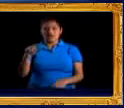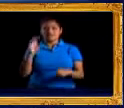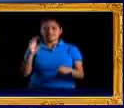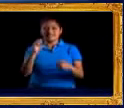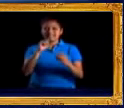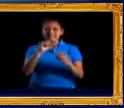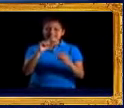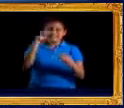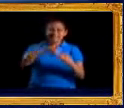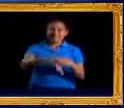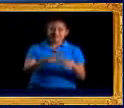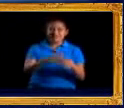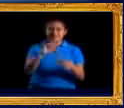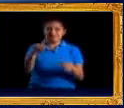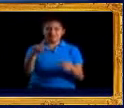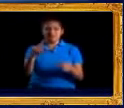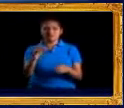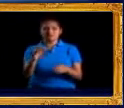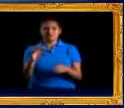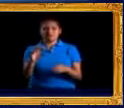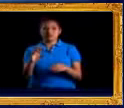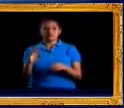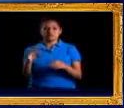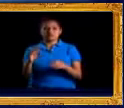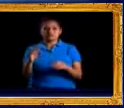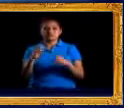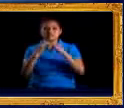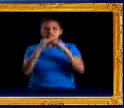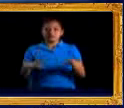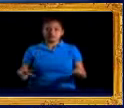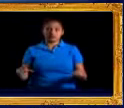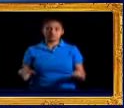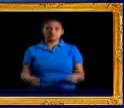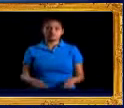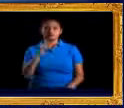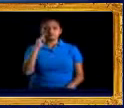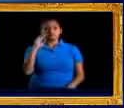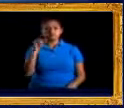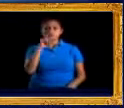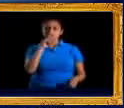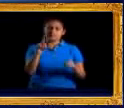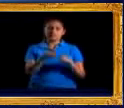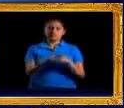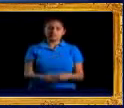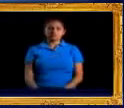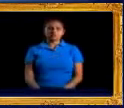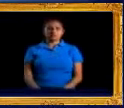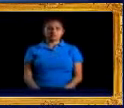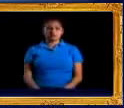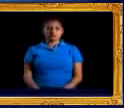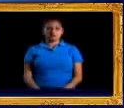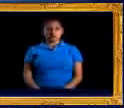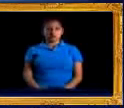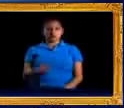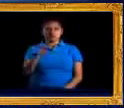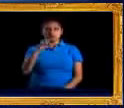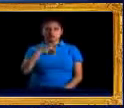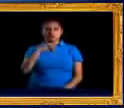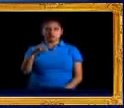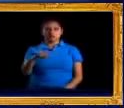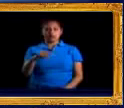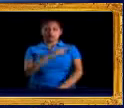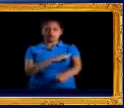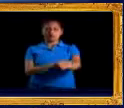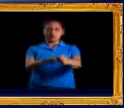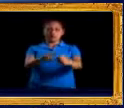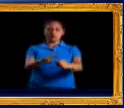hermano, económico mundial, donde desde este colapso vemos que también ahí está la